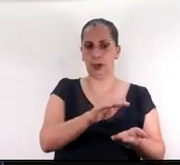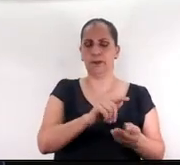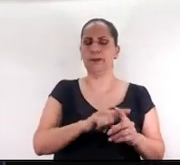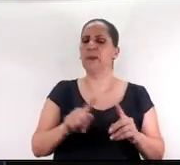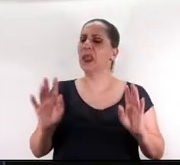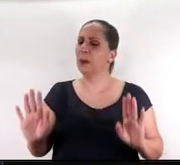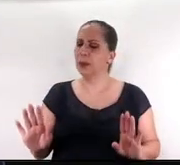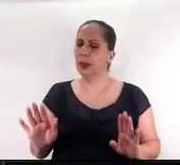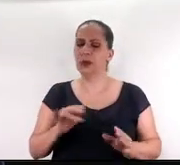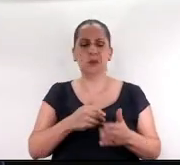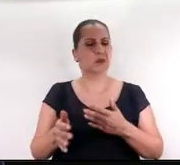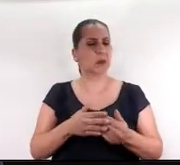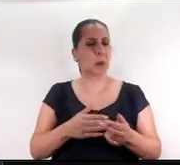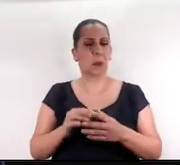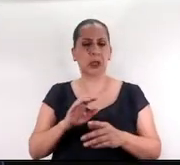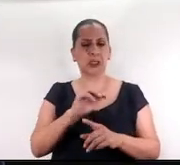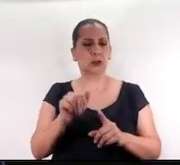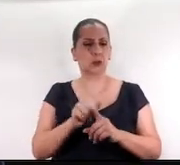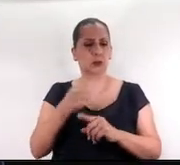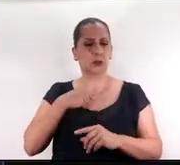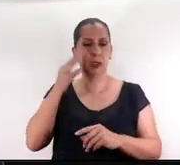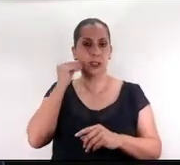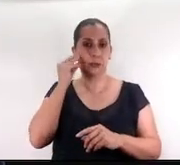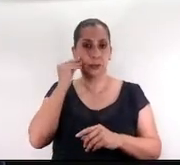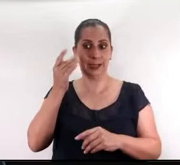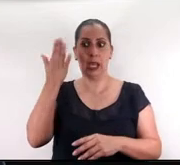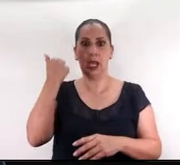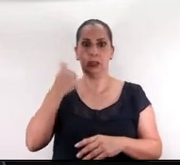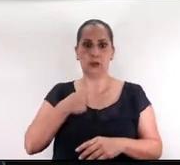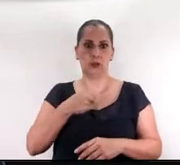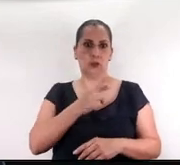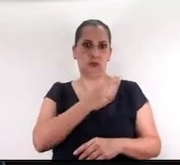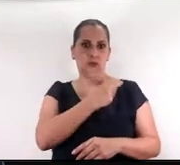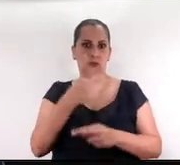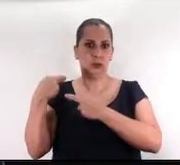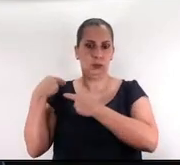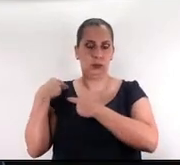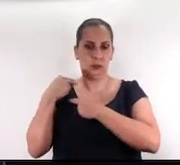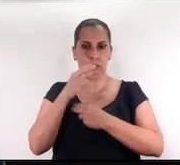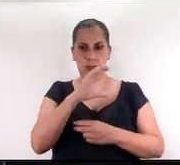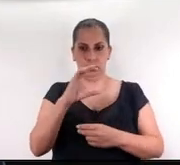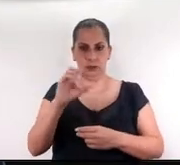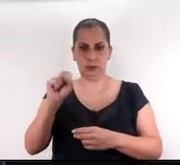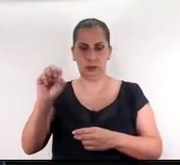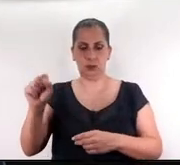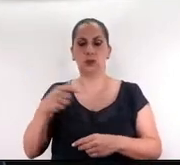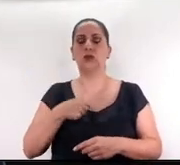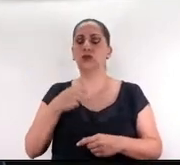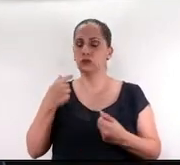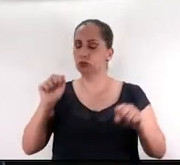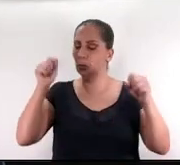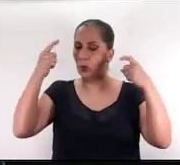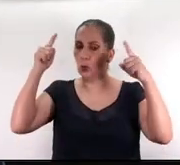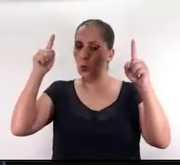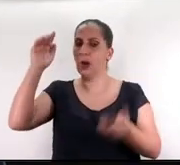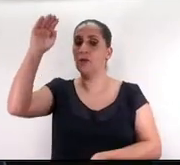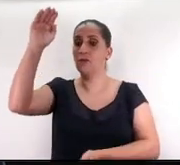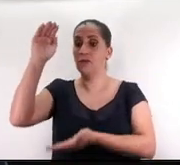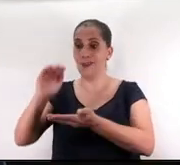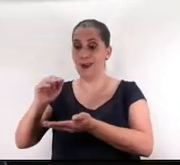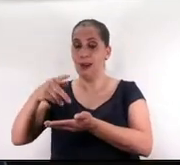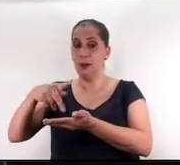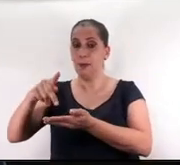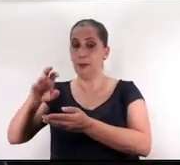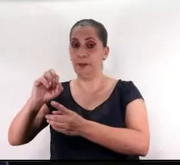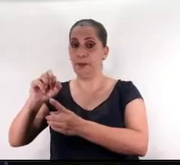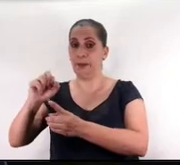caso, mi experiencia, digamos, en años al frente de la Caja, me indica que si se logra rebajar un poco las cargas sociales, es